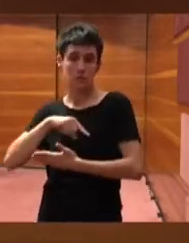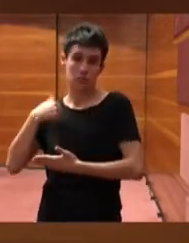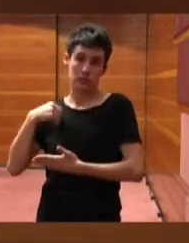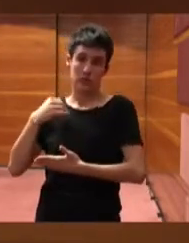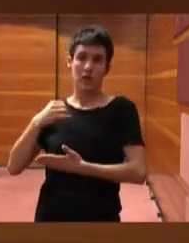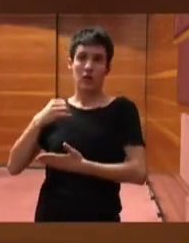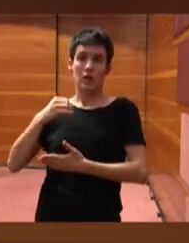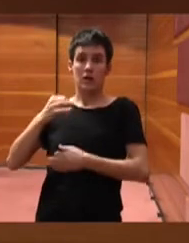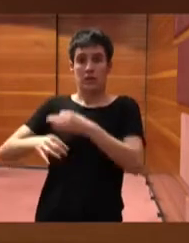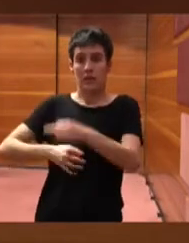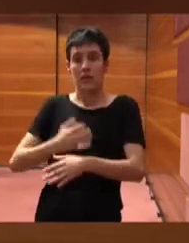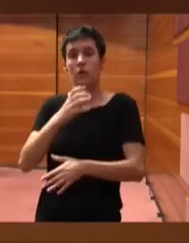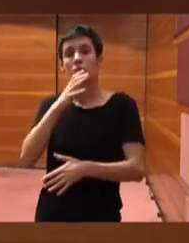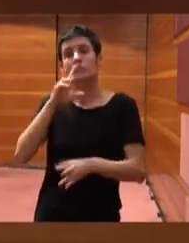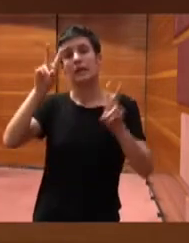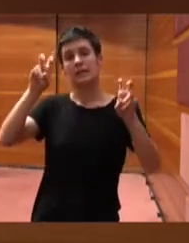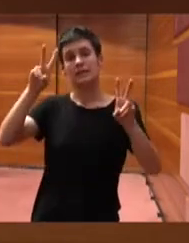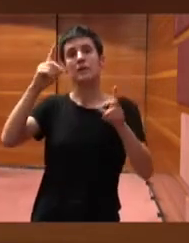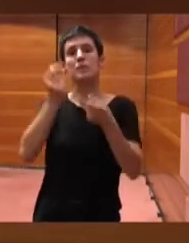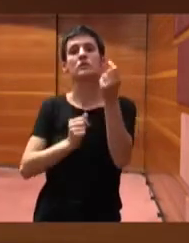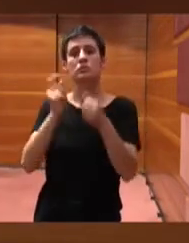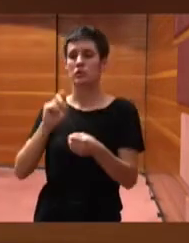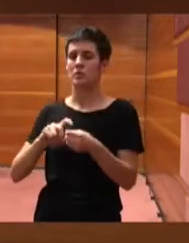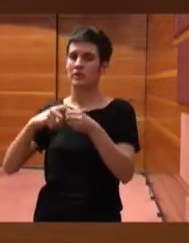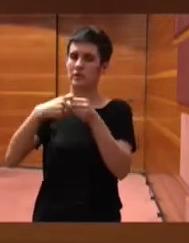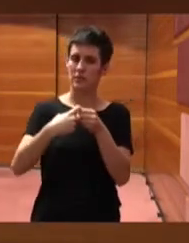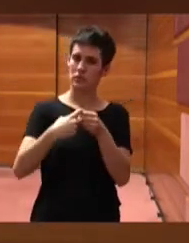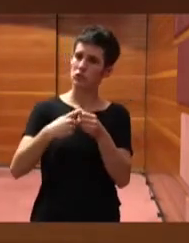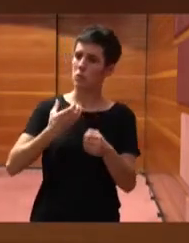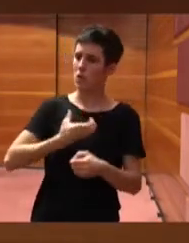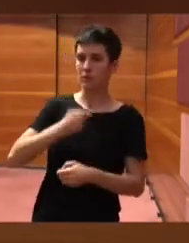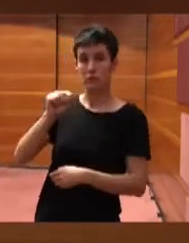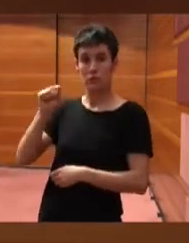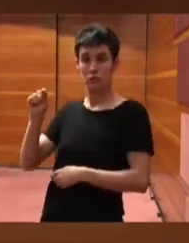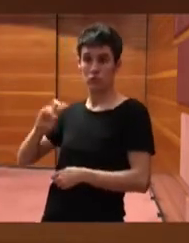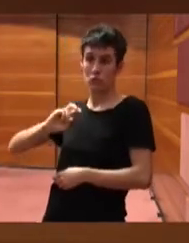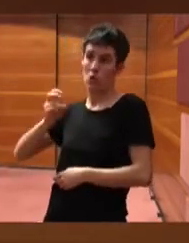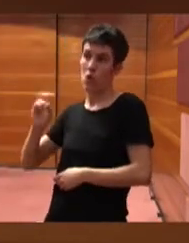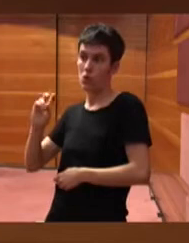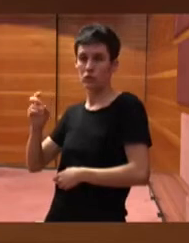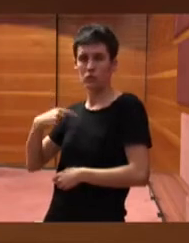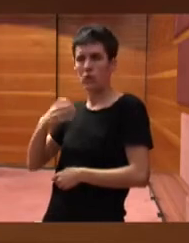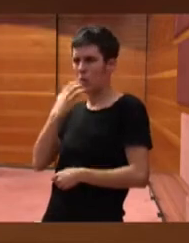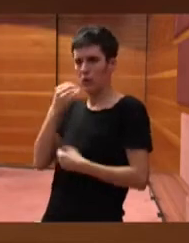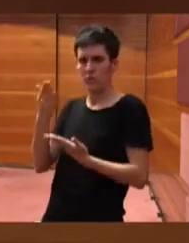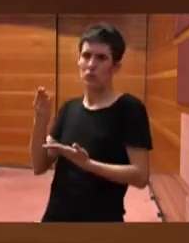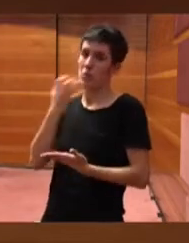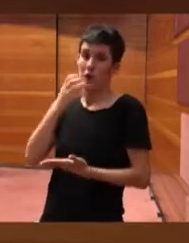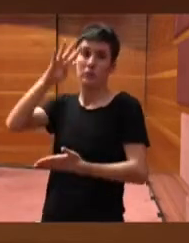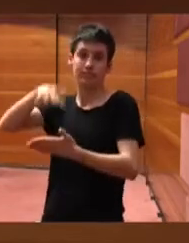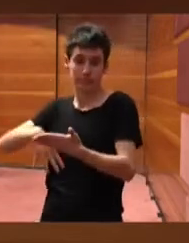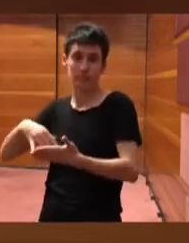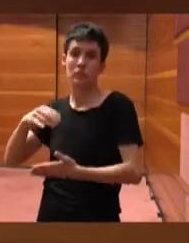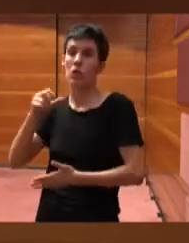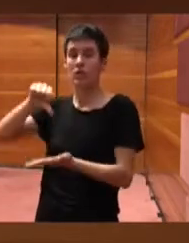presupuestos participativos, en la que pudimos ver experiencias de otros ayuntamientos como son los de Getafe, Irún o Barcelona. Y,